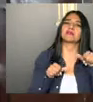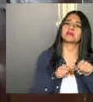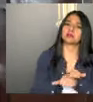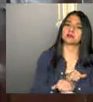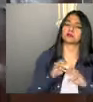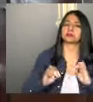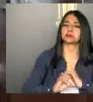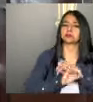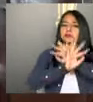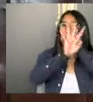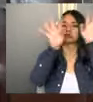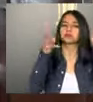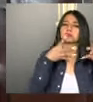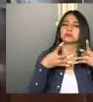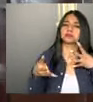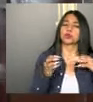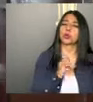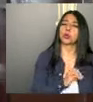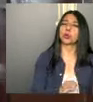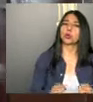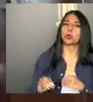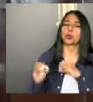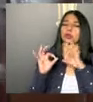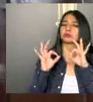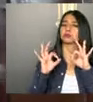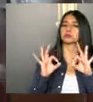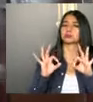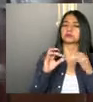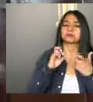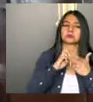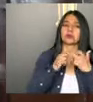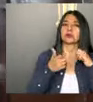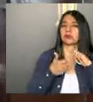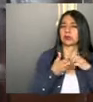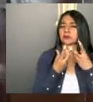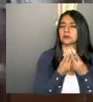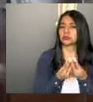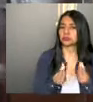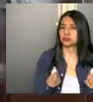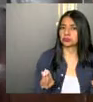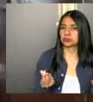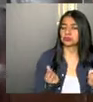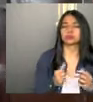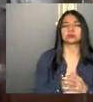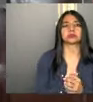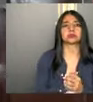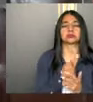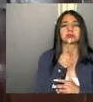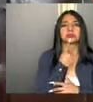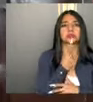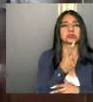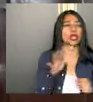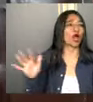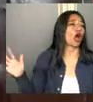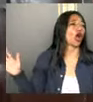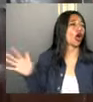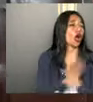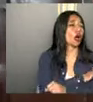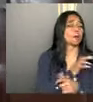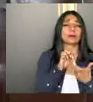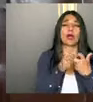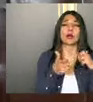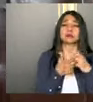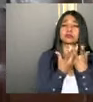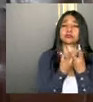completamente en orden, con problemas resueltos. No puedo ya afirmar que todos los problemas estén